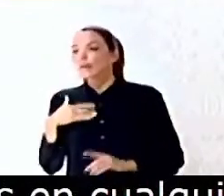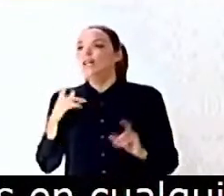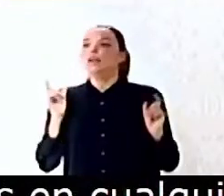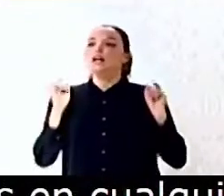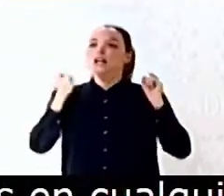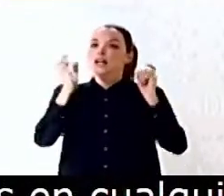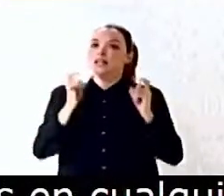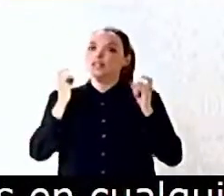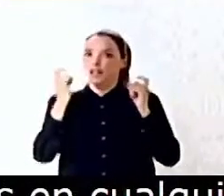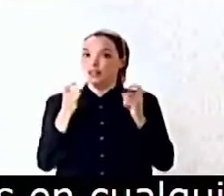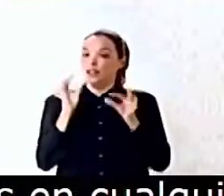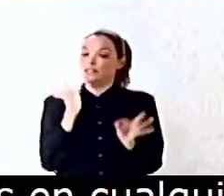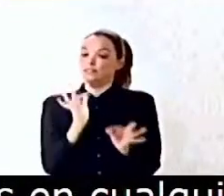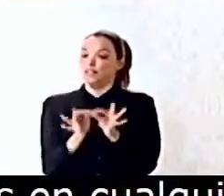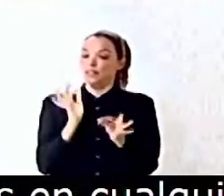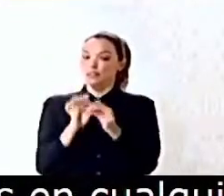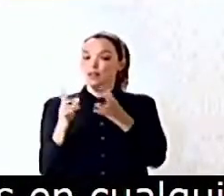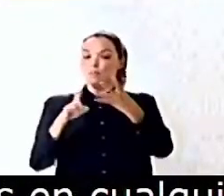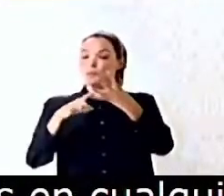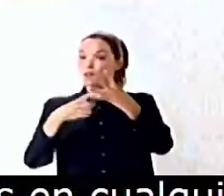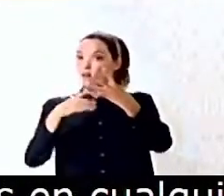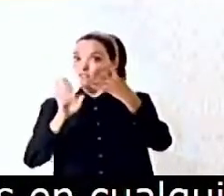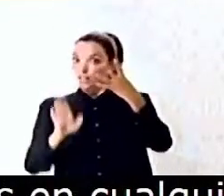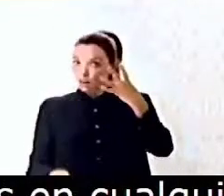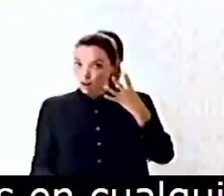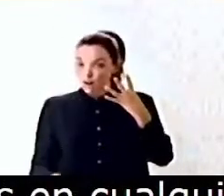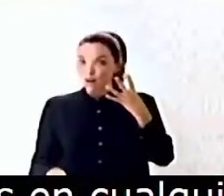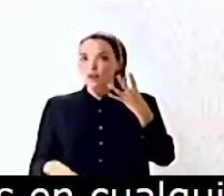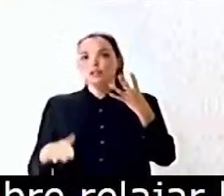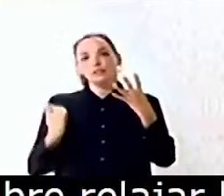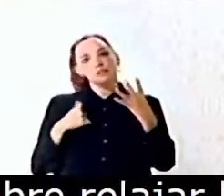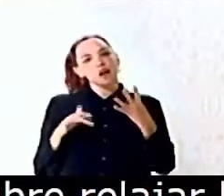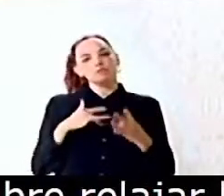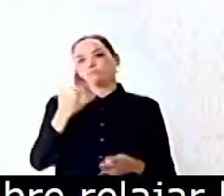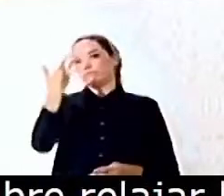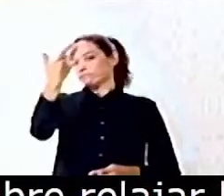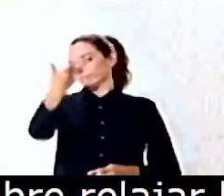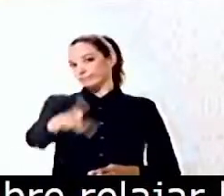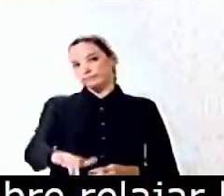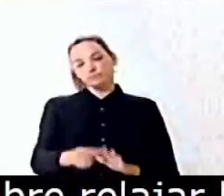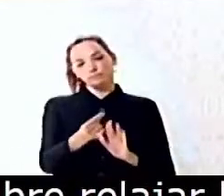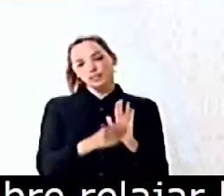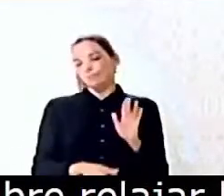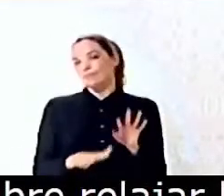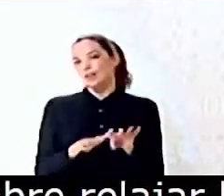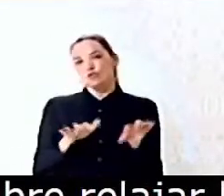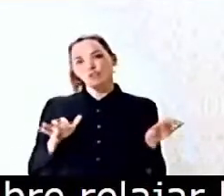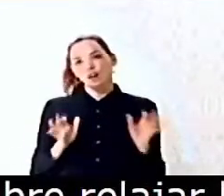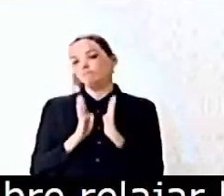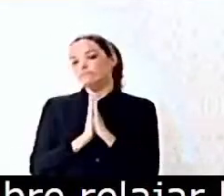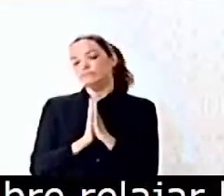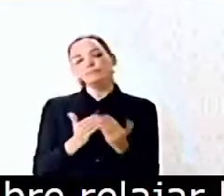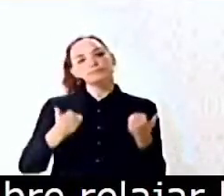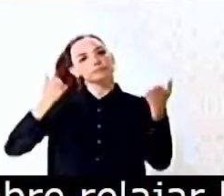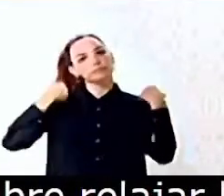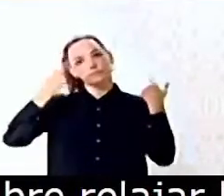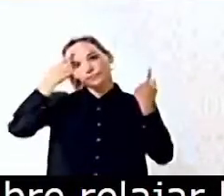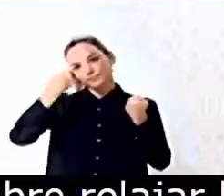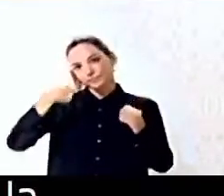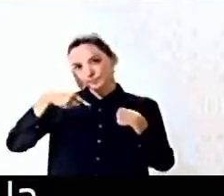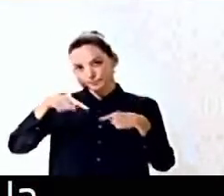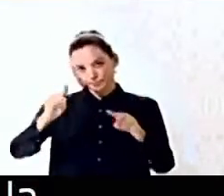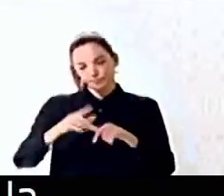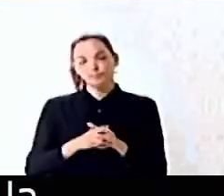Intentar, a finales de septiembre, relajar la mayoría de las medidas posibles, llamando siempre a la responsabilidad,